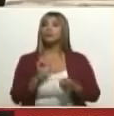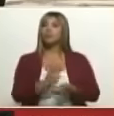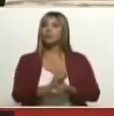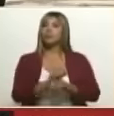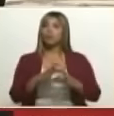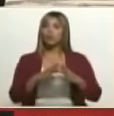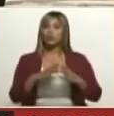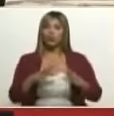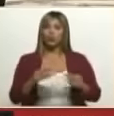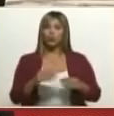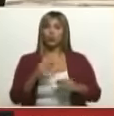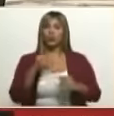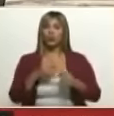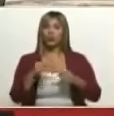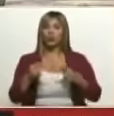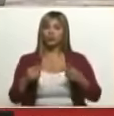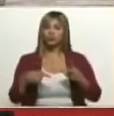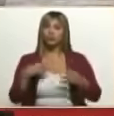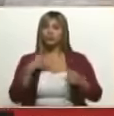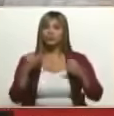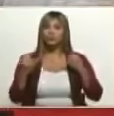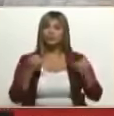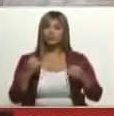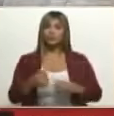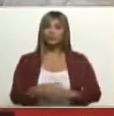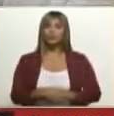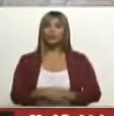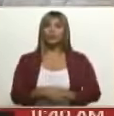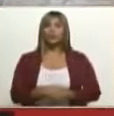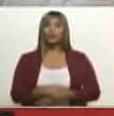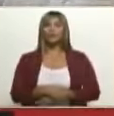ejes estratégico.